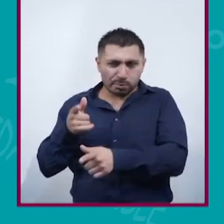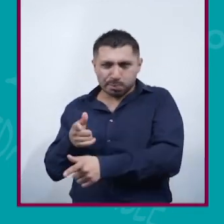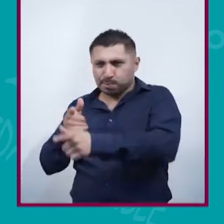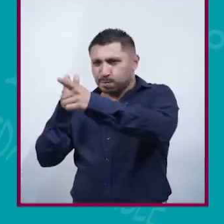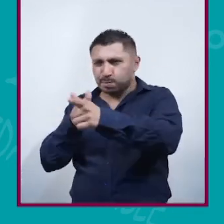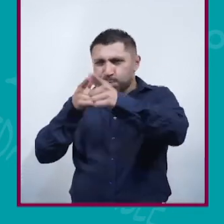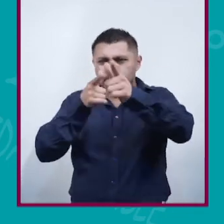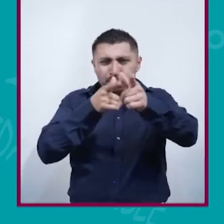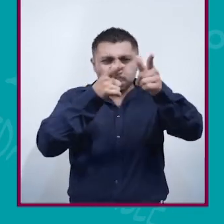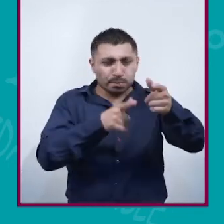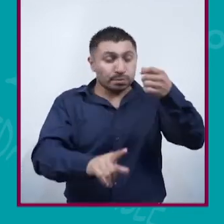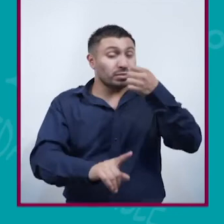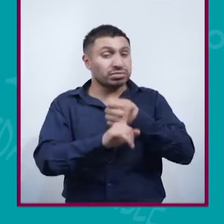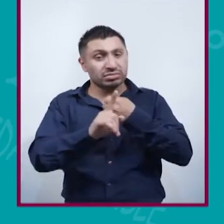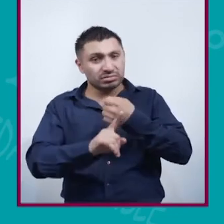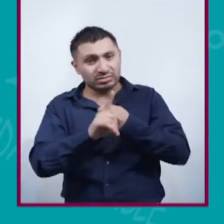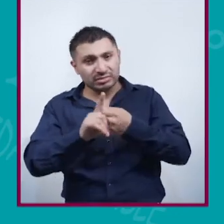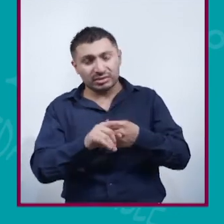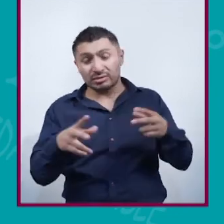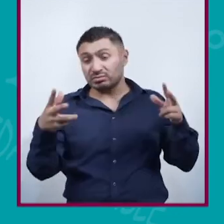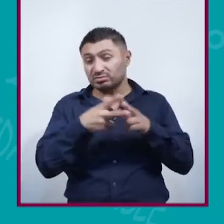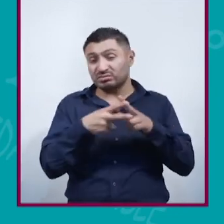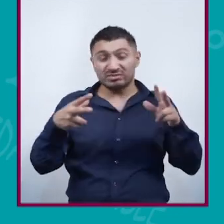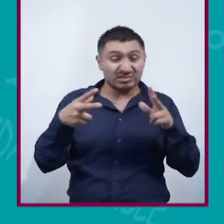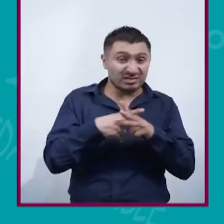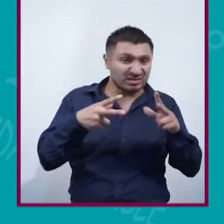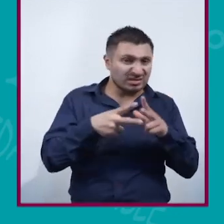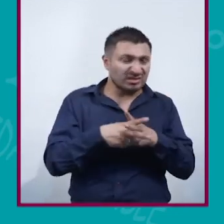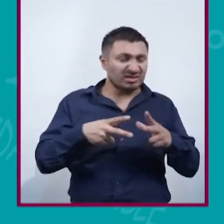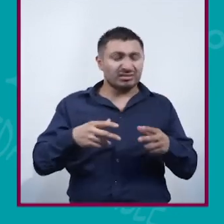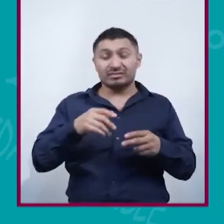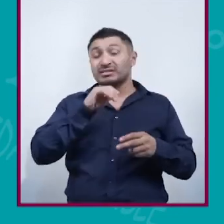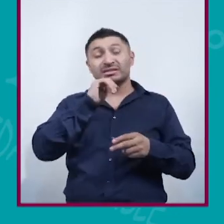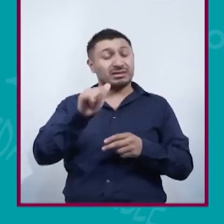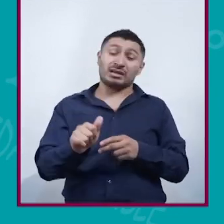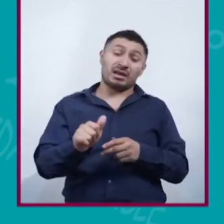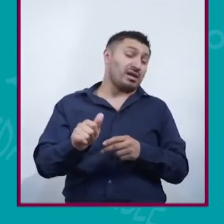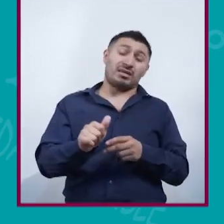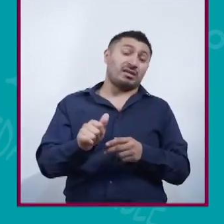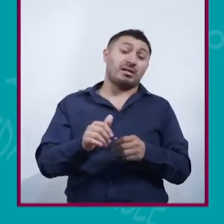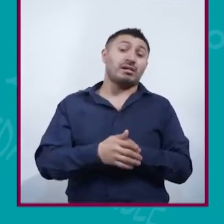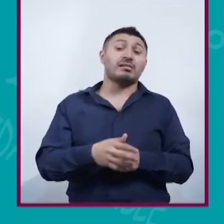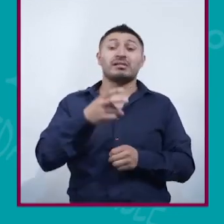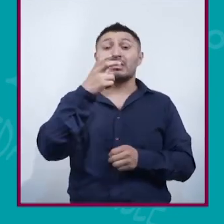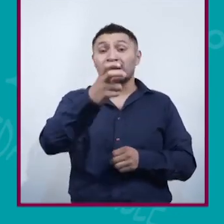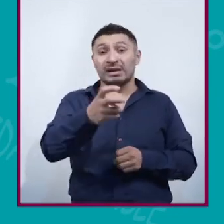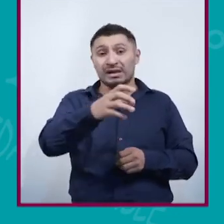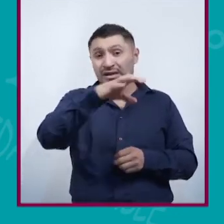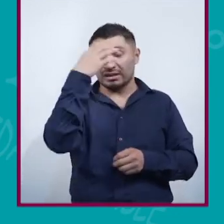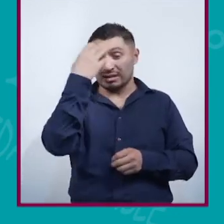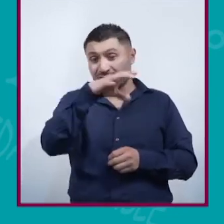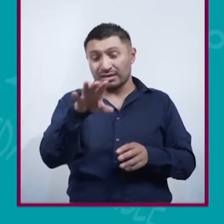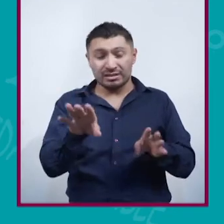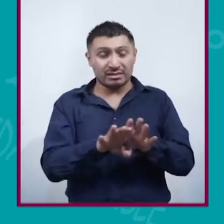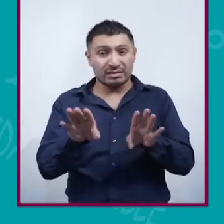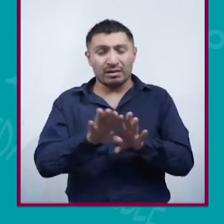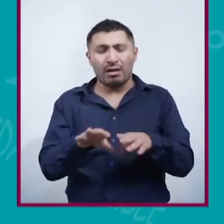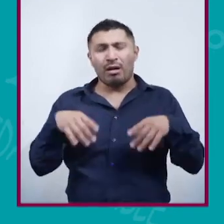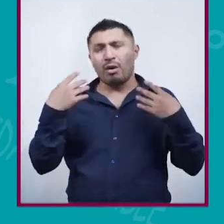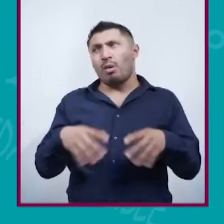una matanza, que no era ningún problema de lucha entre ideologías. Entonces esa fotografía